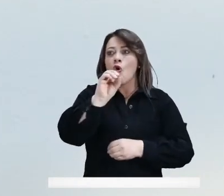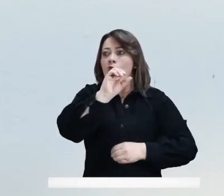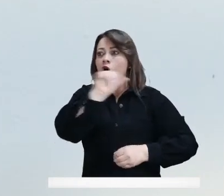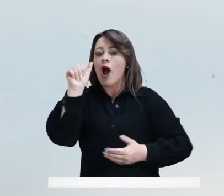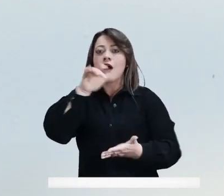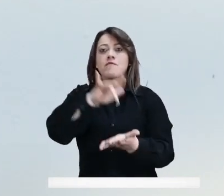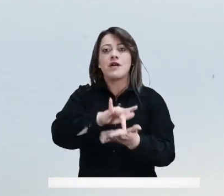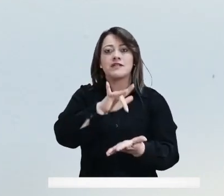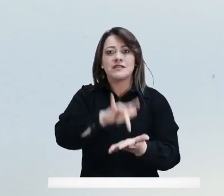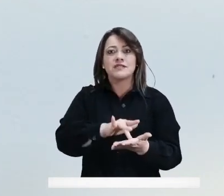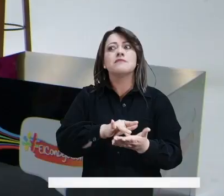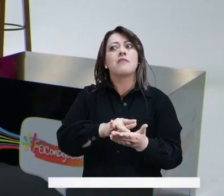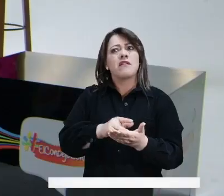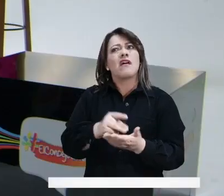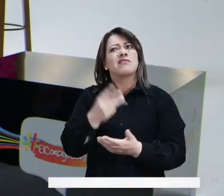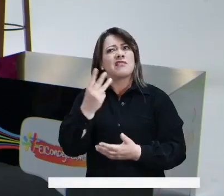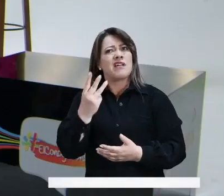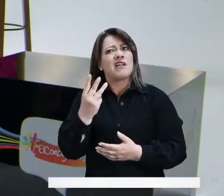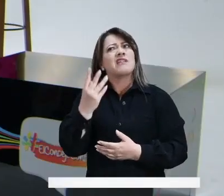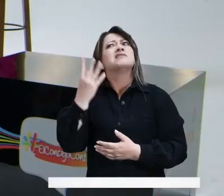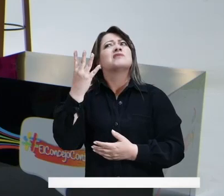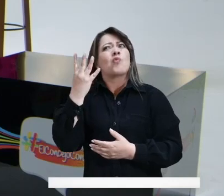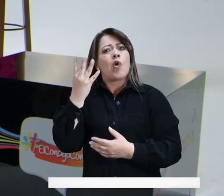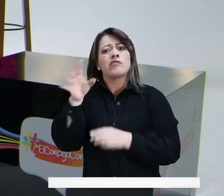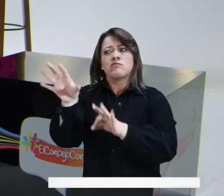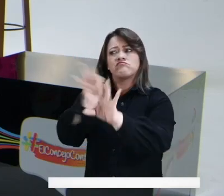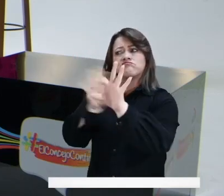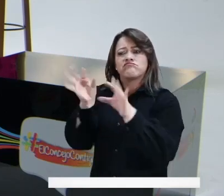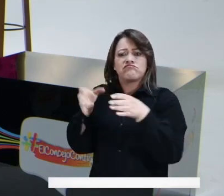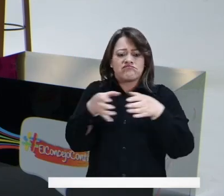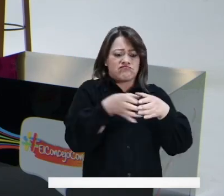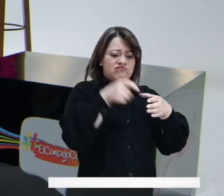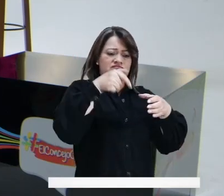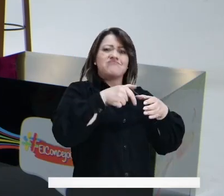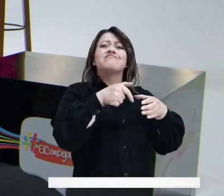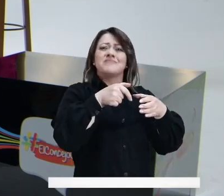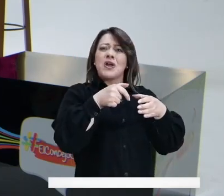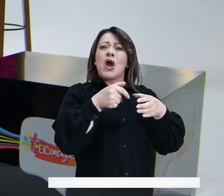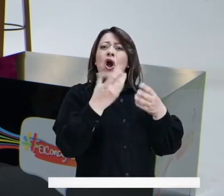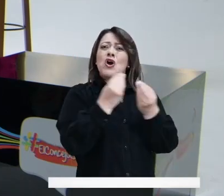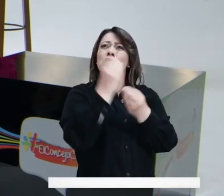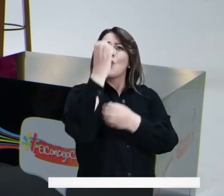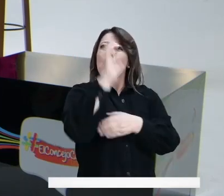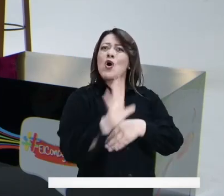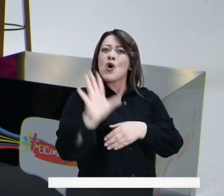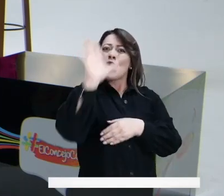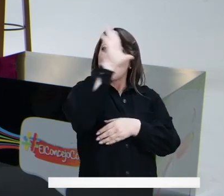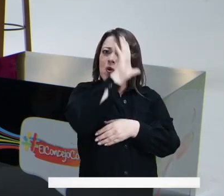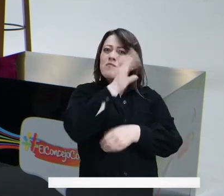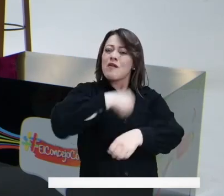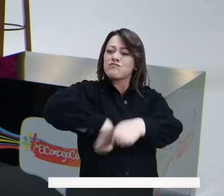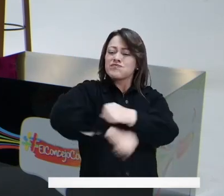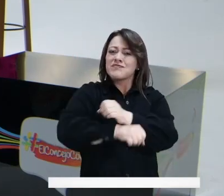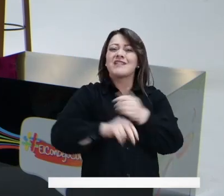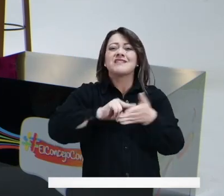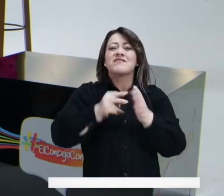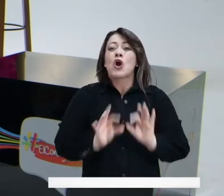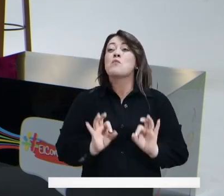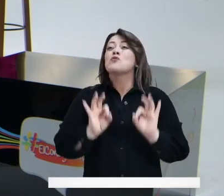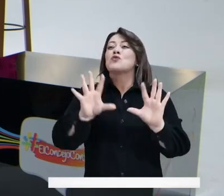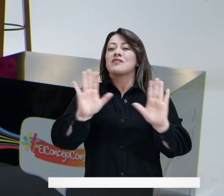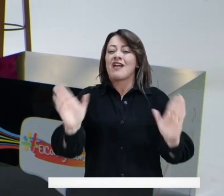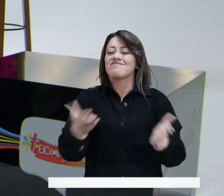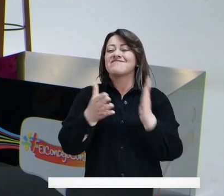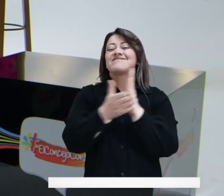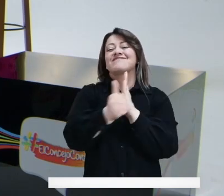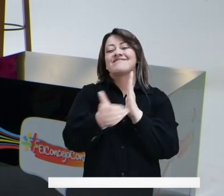femenino, han sacado incluso 3, 4 jugadores a la Selección Colombia, de manera que lo que necesitamos es darles oportunidades y que puedan desarrollar